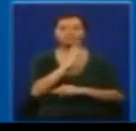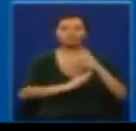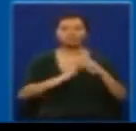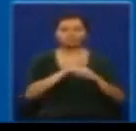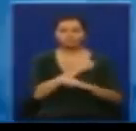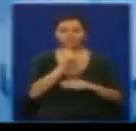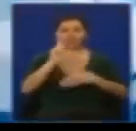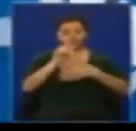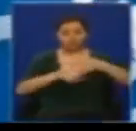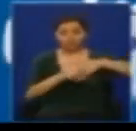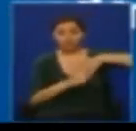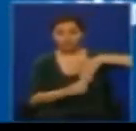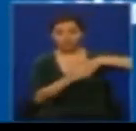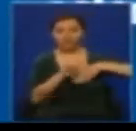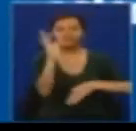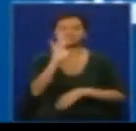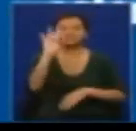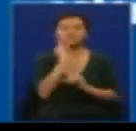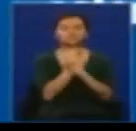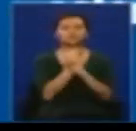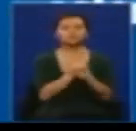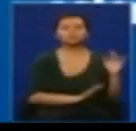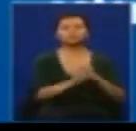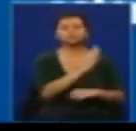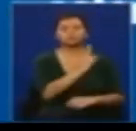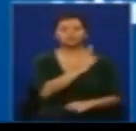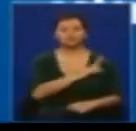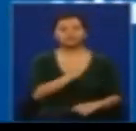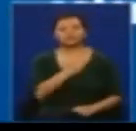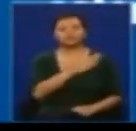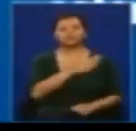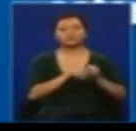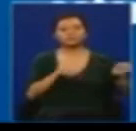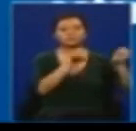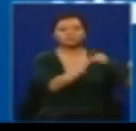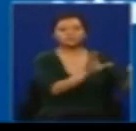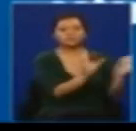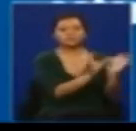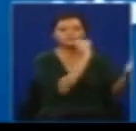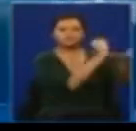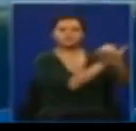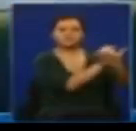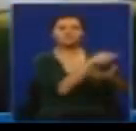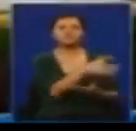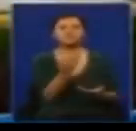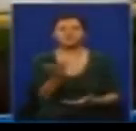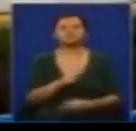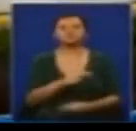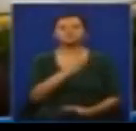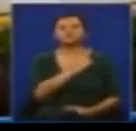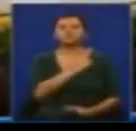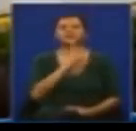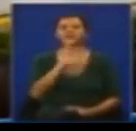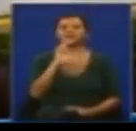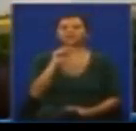En Latinoamérica, solo 17 institutos de educación superior ostentan esta certificación, entre ellas el